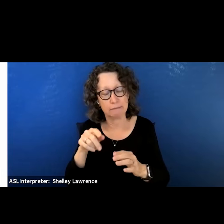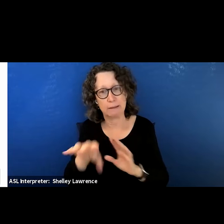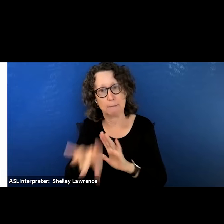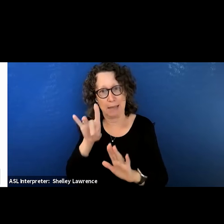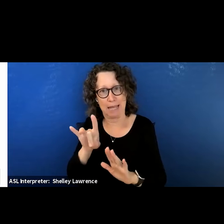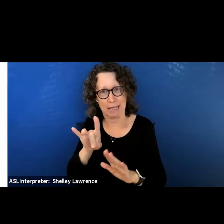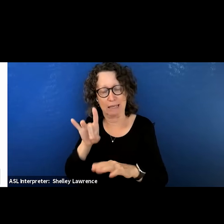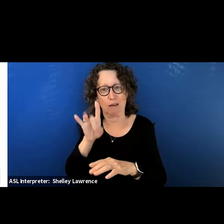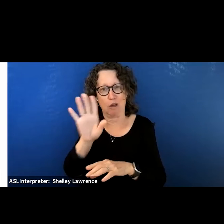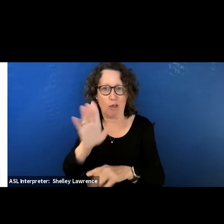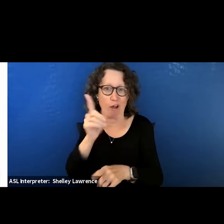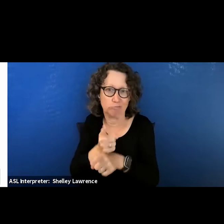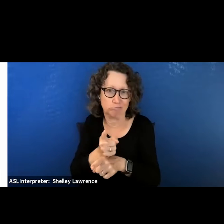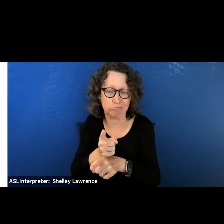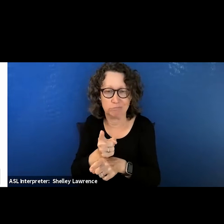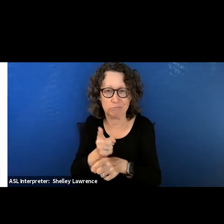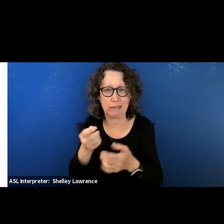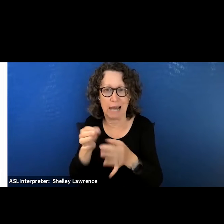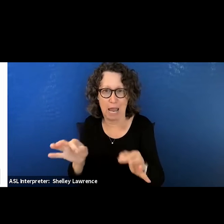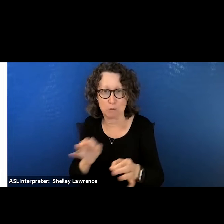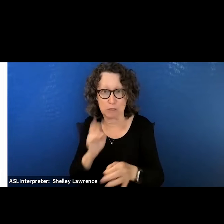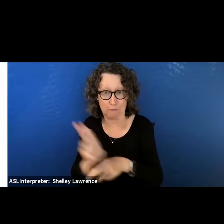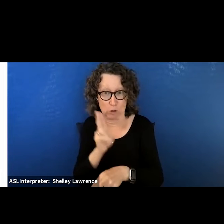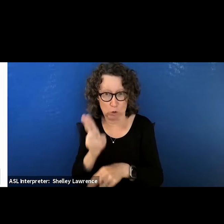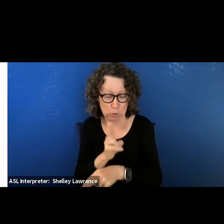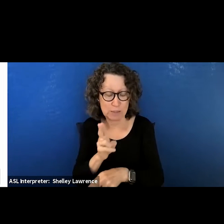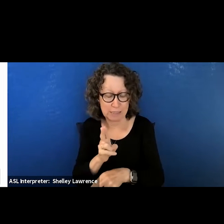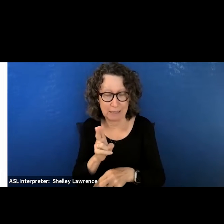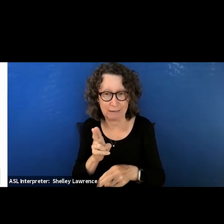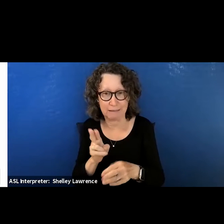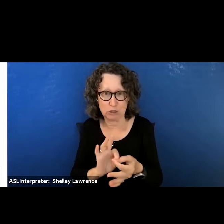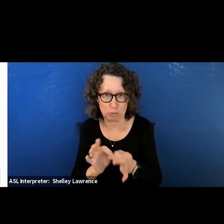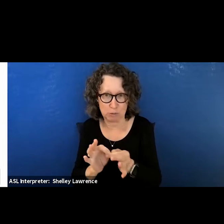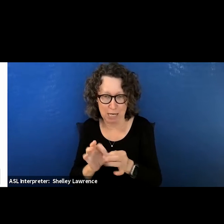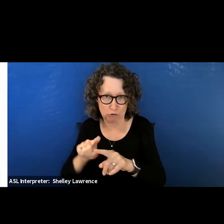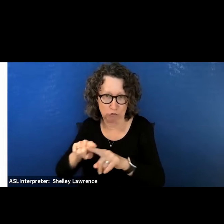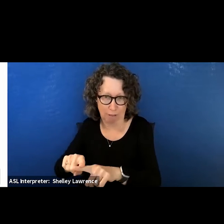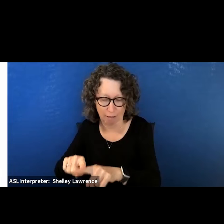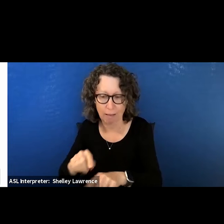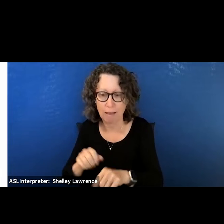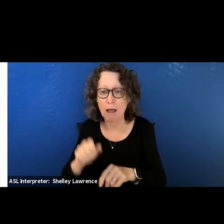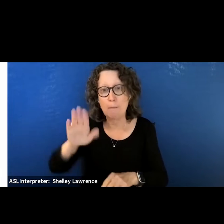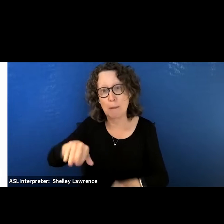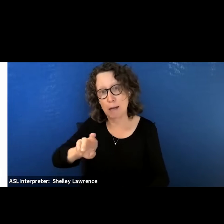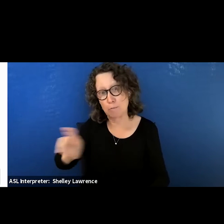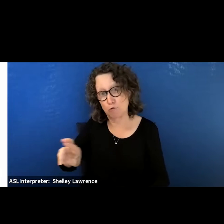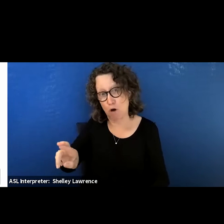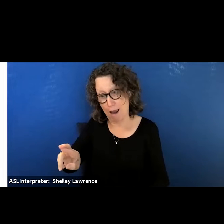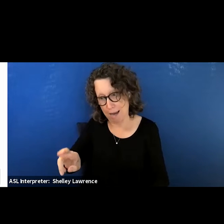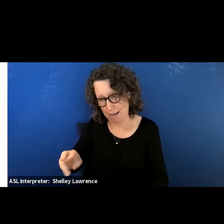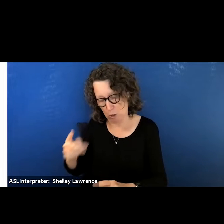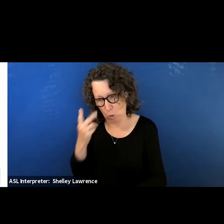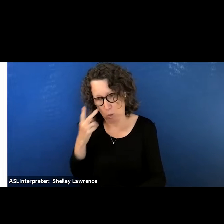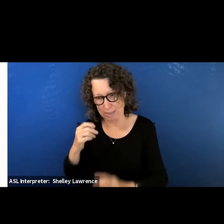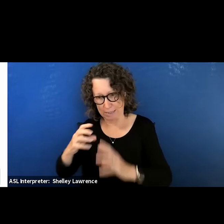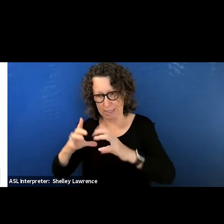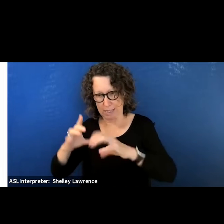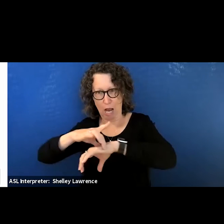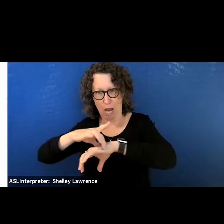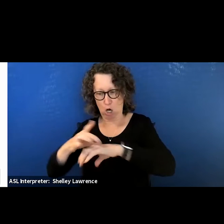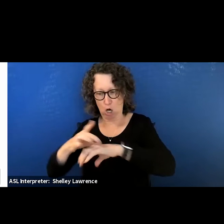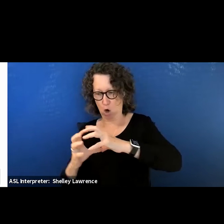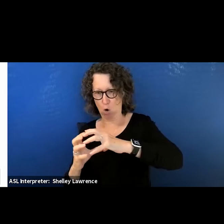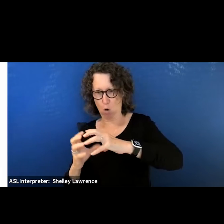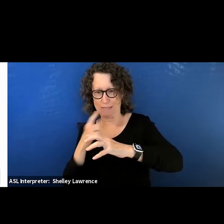seleccionar su idioma para escuchar la interpretación. Si usted está usando su computadora de escritorio o laptop, en la parte inferior derecha de la